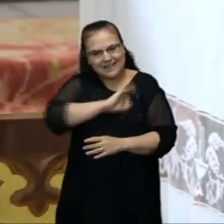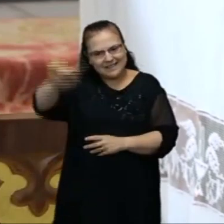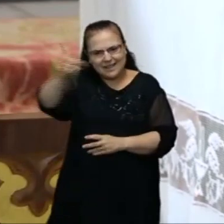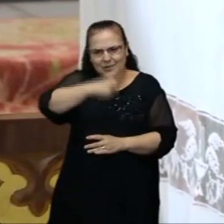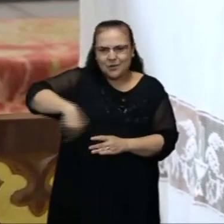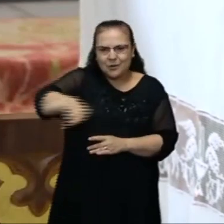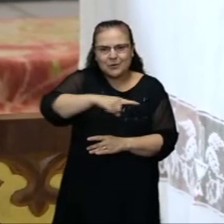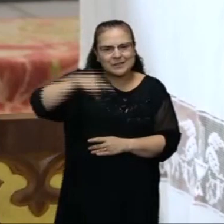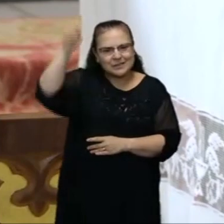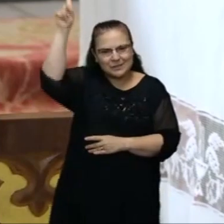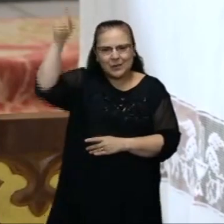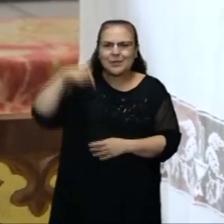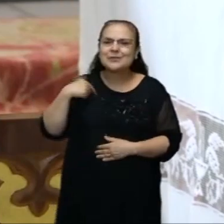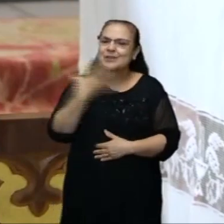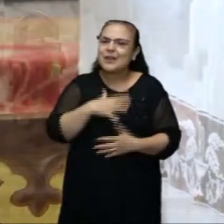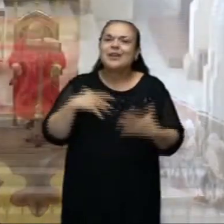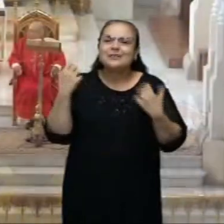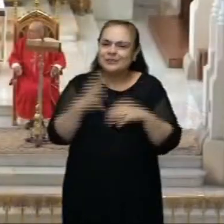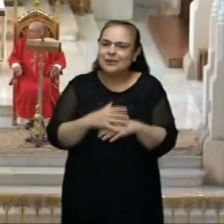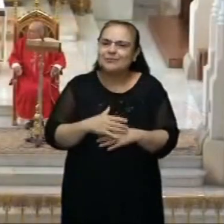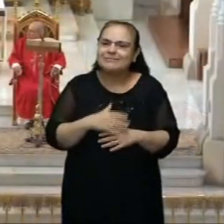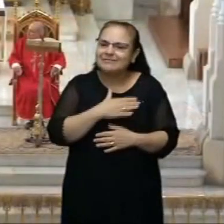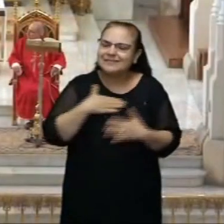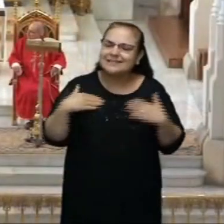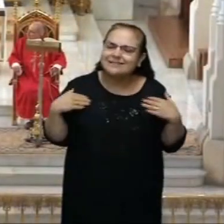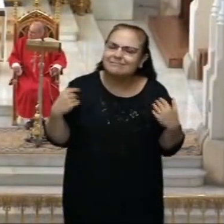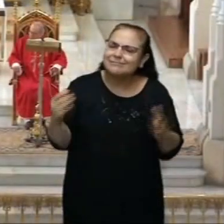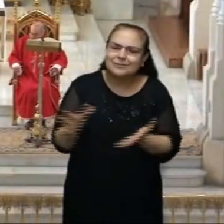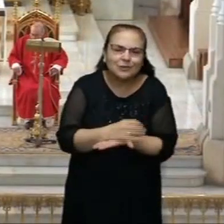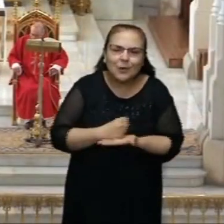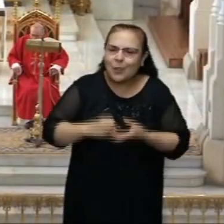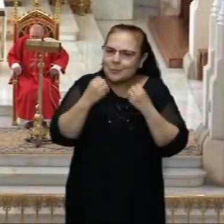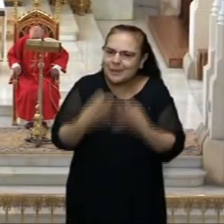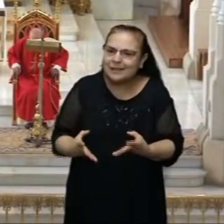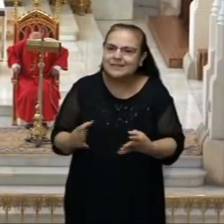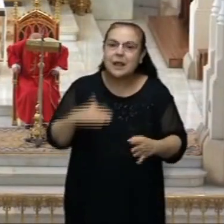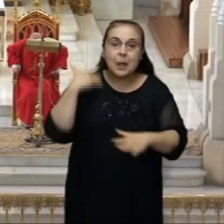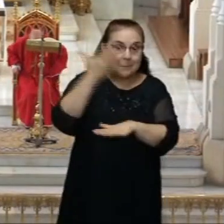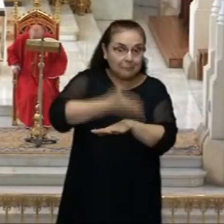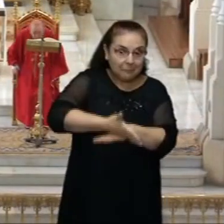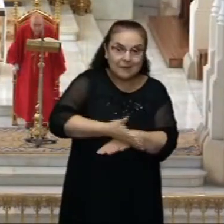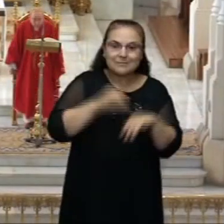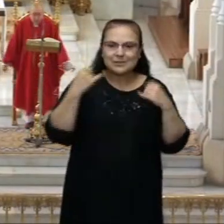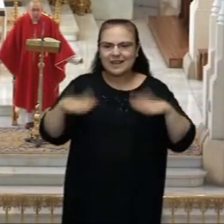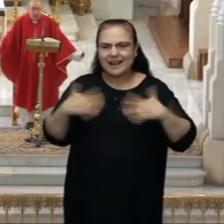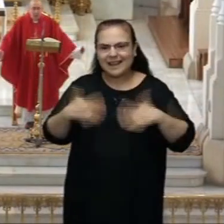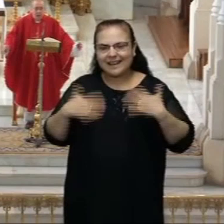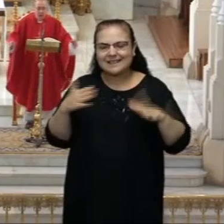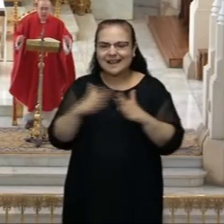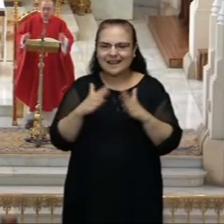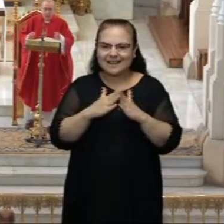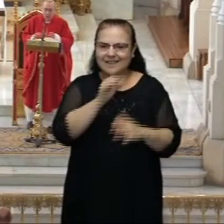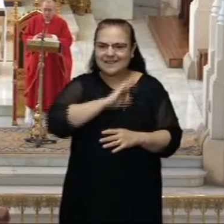nuestro Dios, te deseo todo bien. Vamos alegres a la casa del Señor.